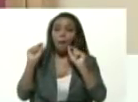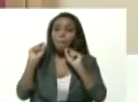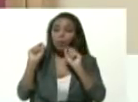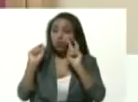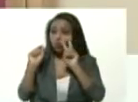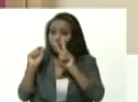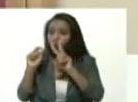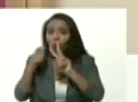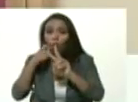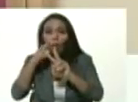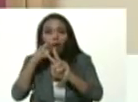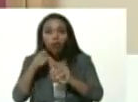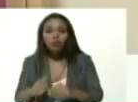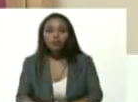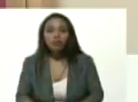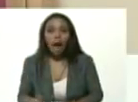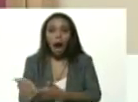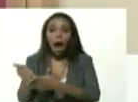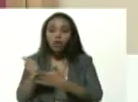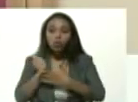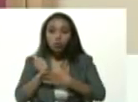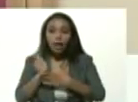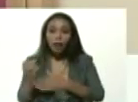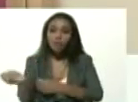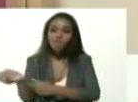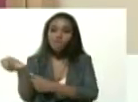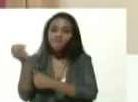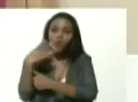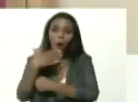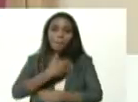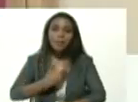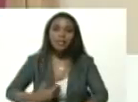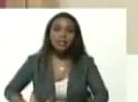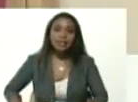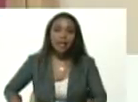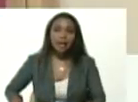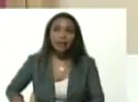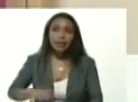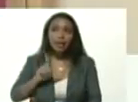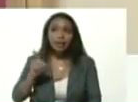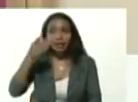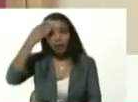humano. La ayuda que nos mandó el presidente Díaz-Canel de Cuba, que nos mandó